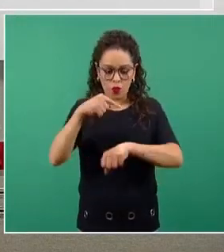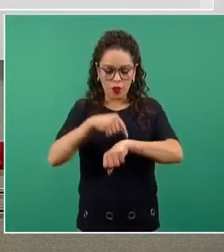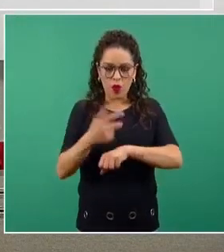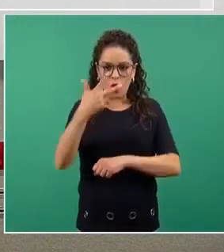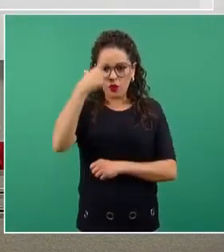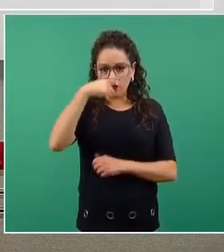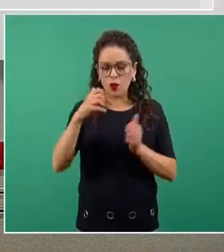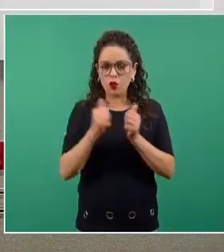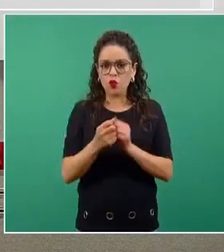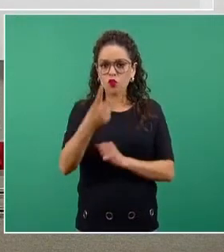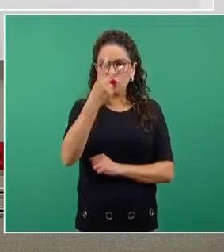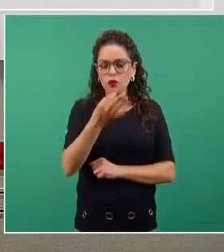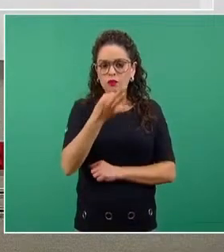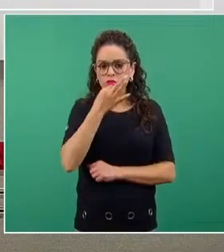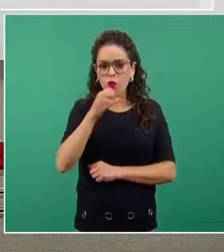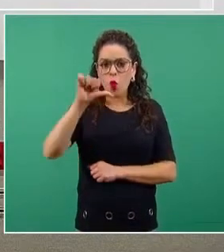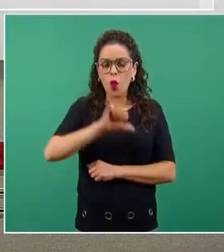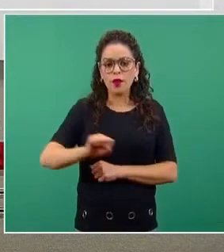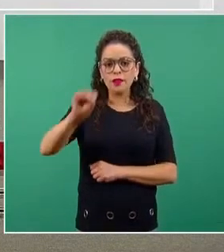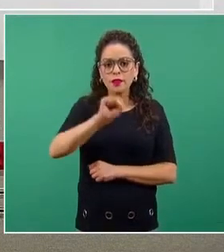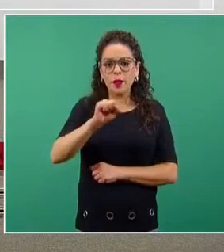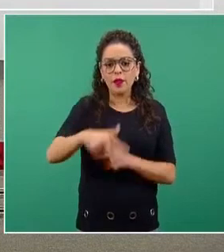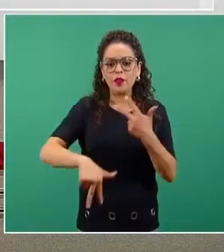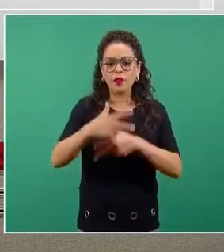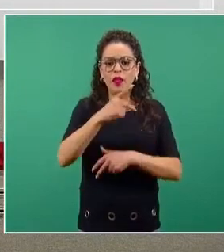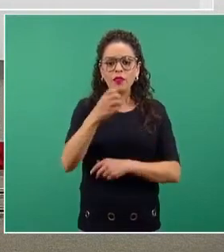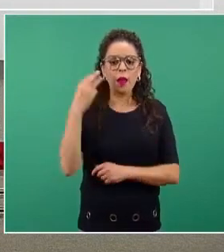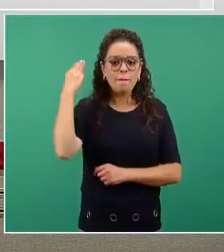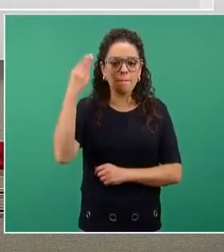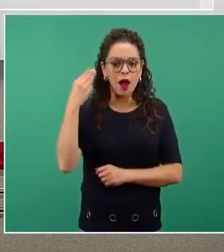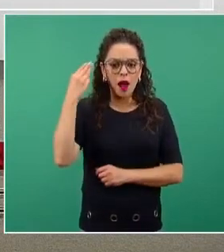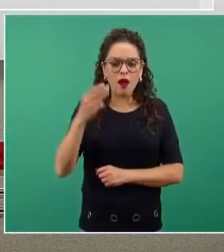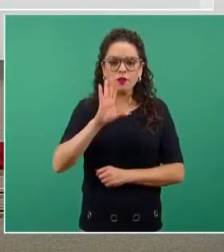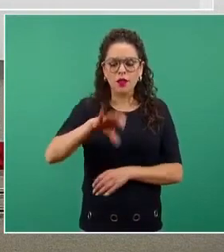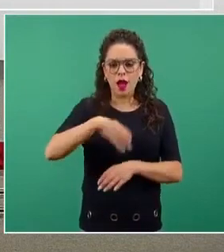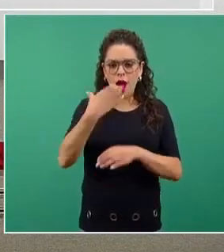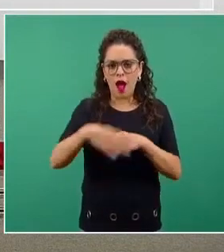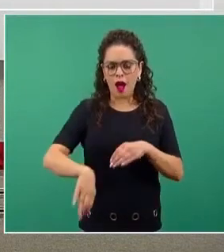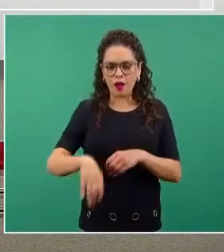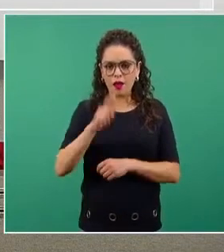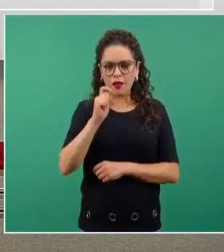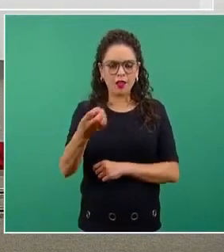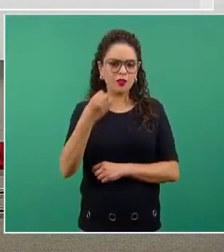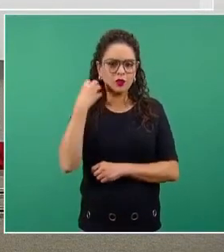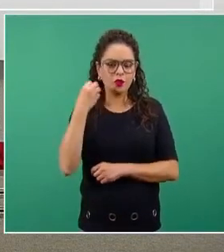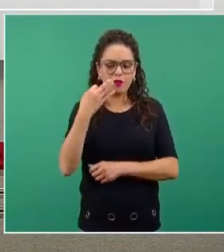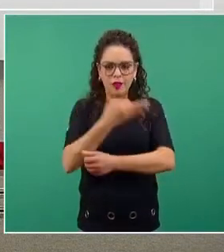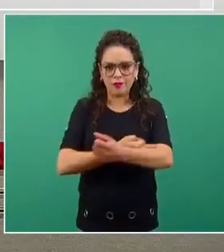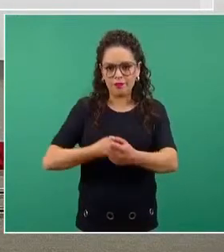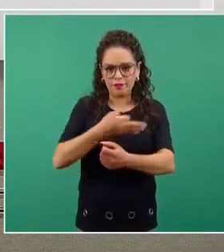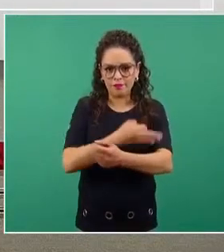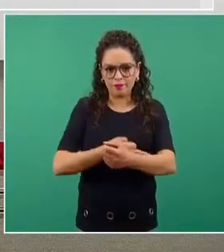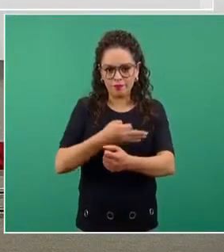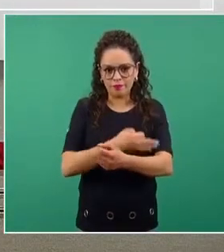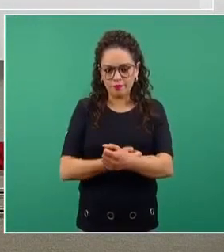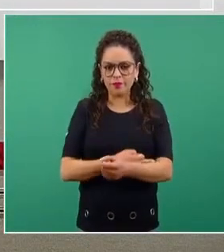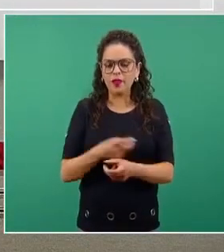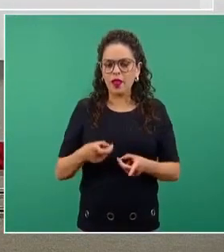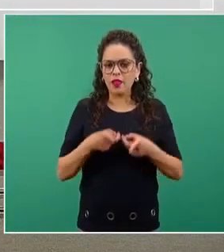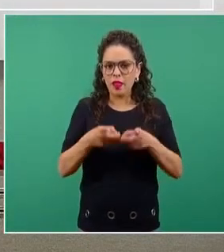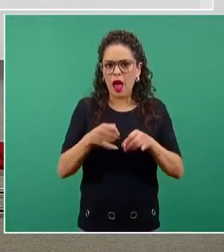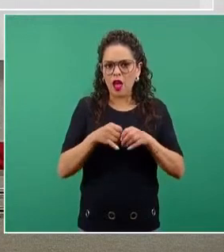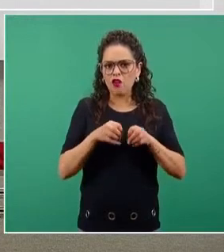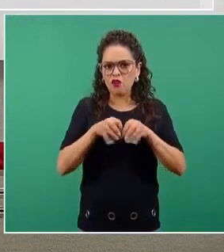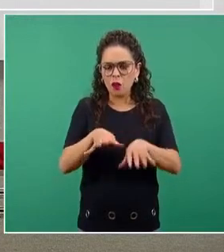20:02 del día de hoy, sábado 13 de marzo, donde damos por concluida nuestra conferencia vespertina en donde se